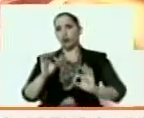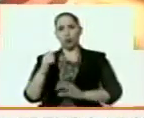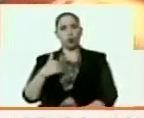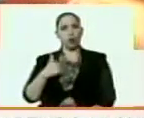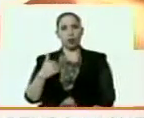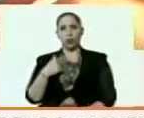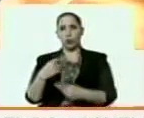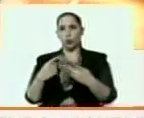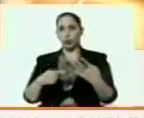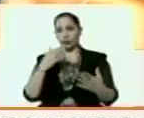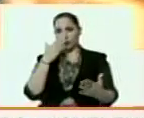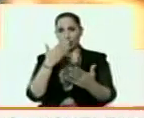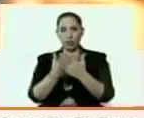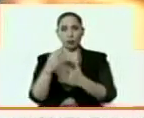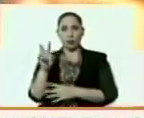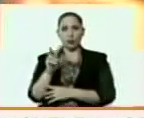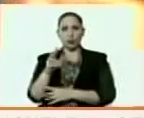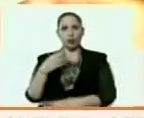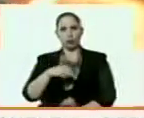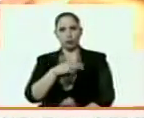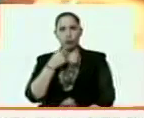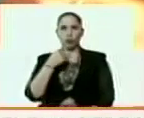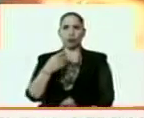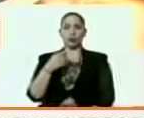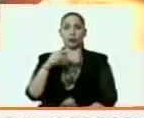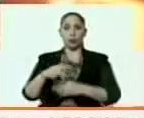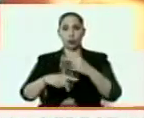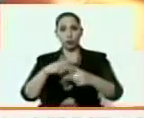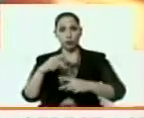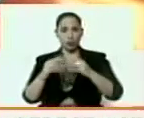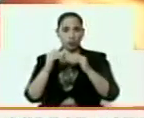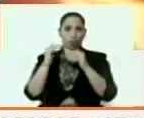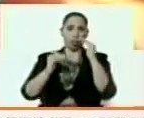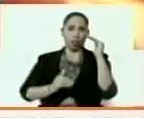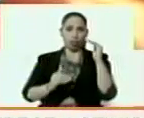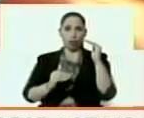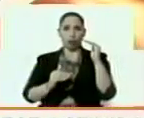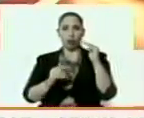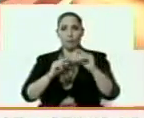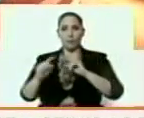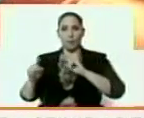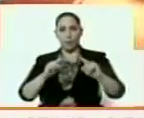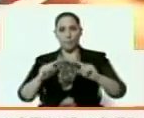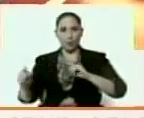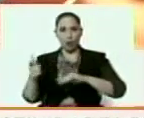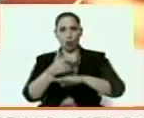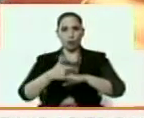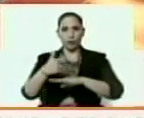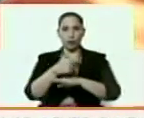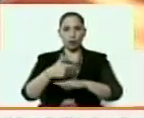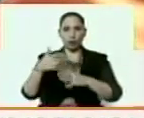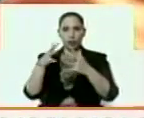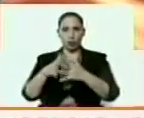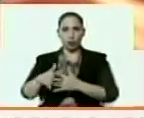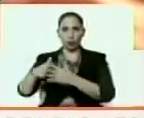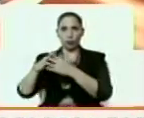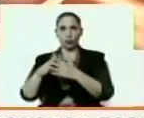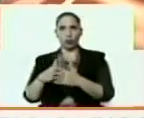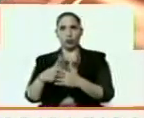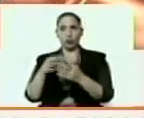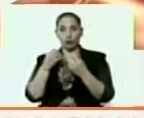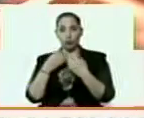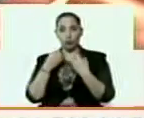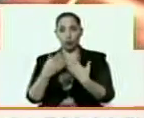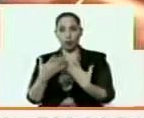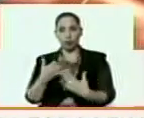enfrentando Venezuela, ya lo hemos mencionado, es un proceso de desestabilización dirigido desde el gobierno de los Estados Unidos, que bueno, levanta